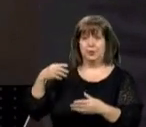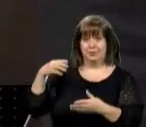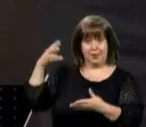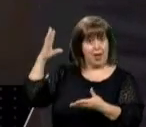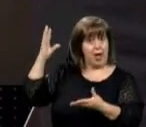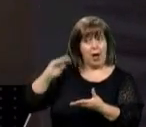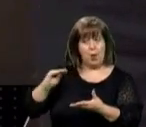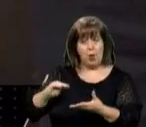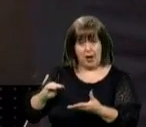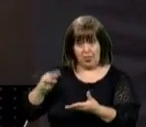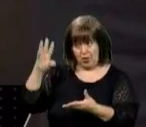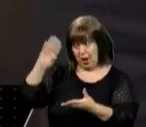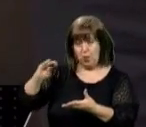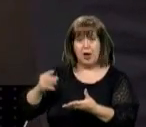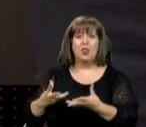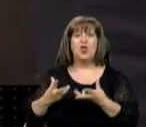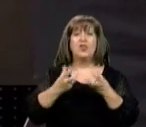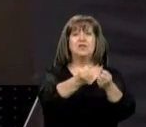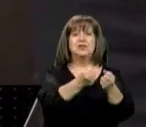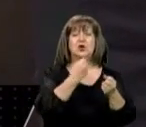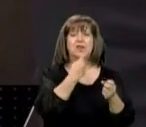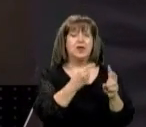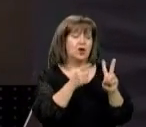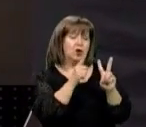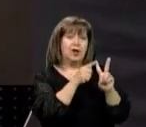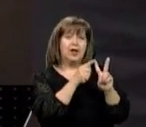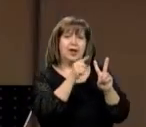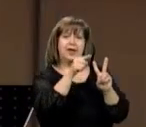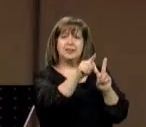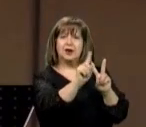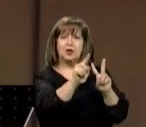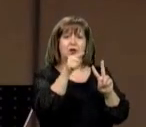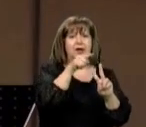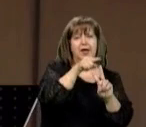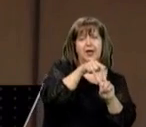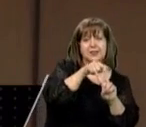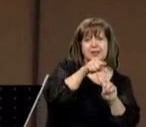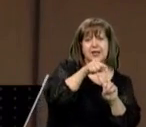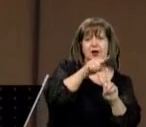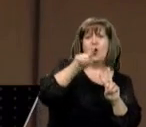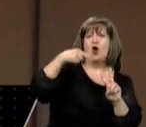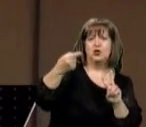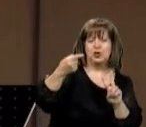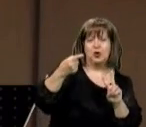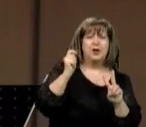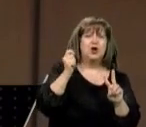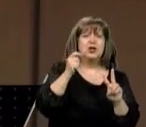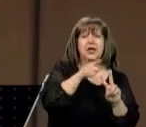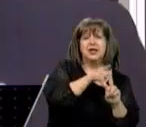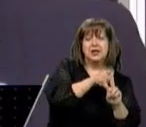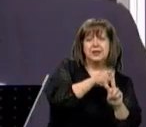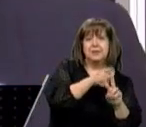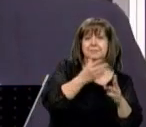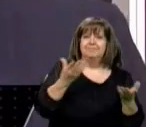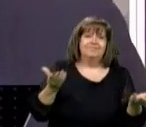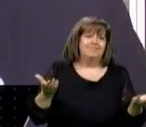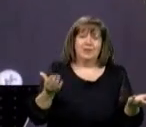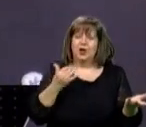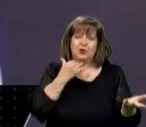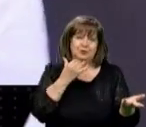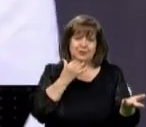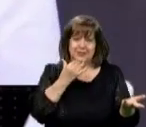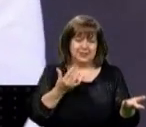que, bueno, esta persona no había sido sino otro albañil, pero nunca tampoco dio indicios de quién podría haber sido. No, por eso,